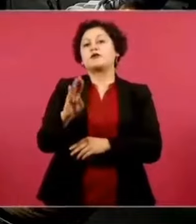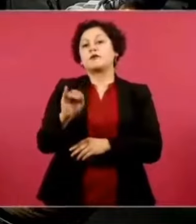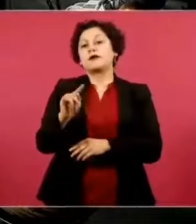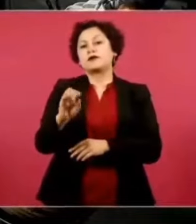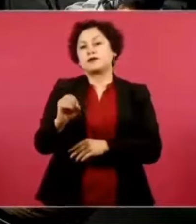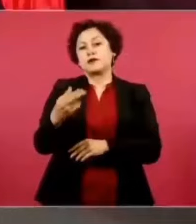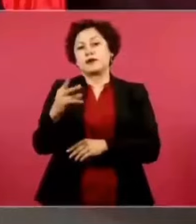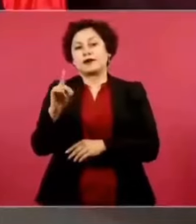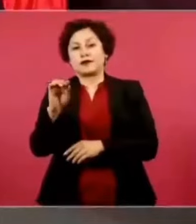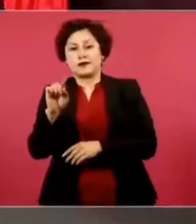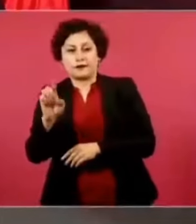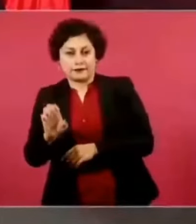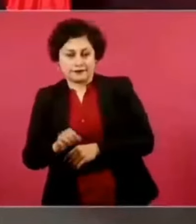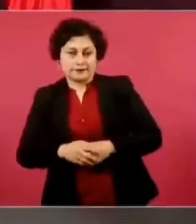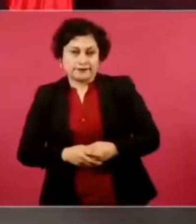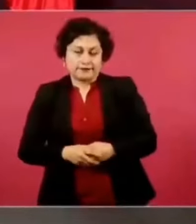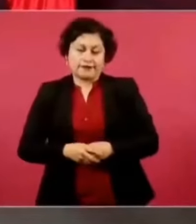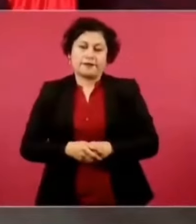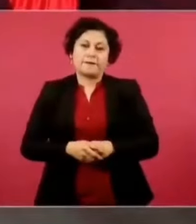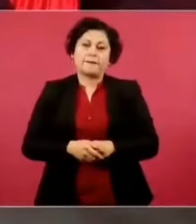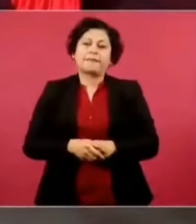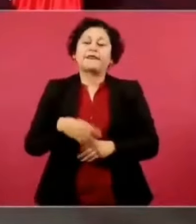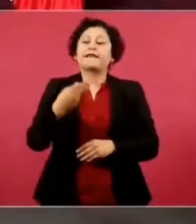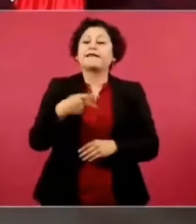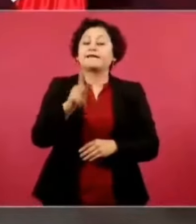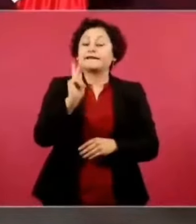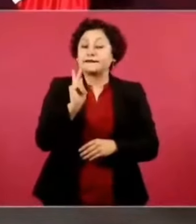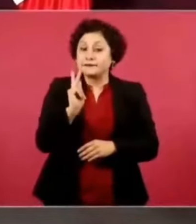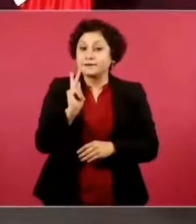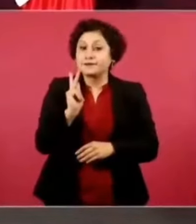Pero la revelación